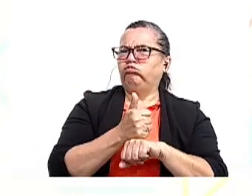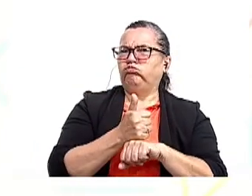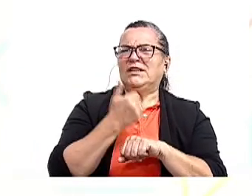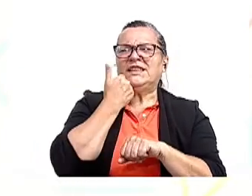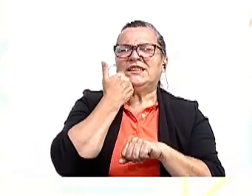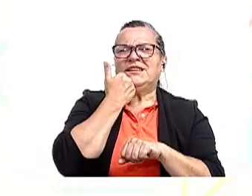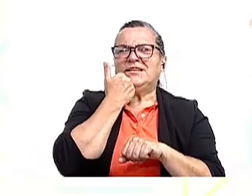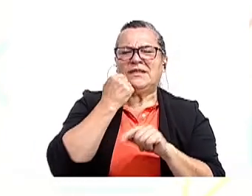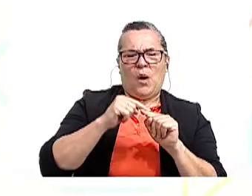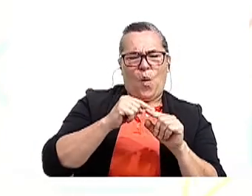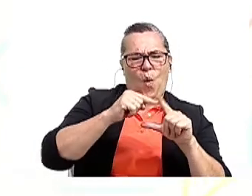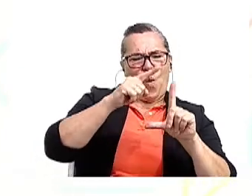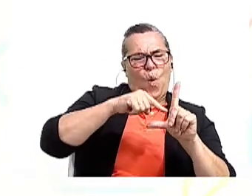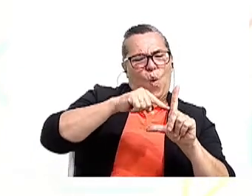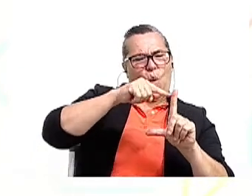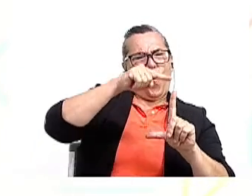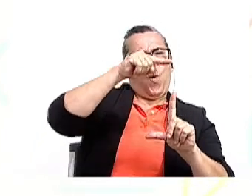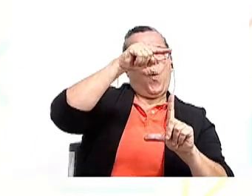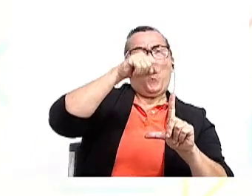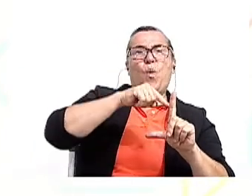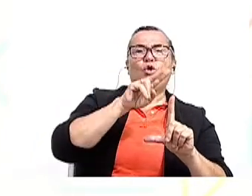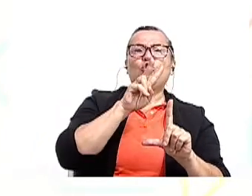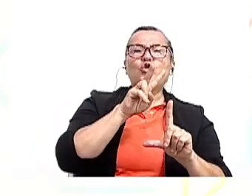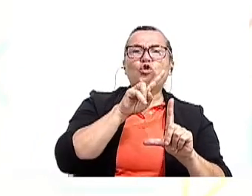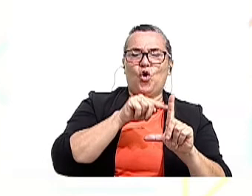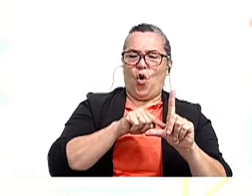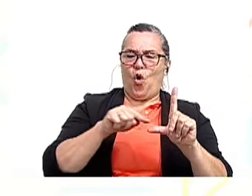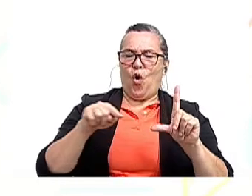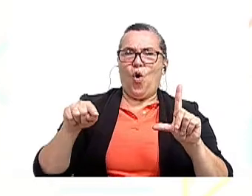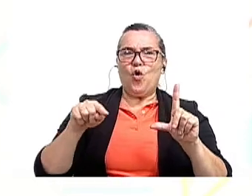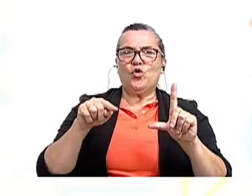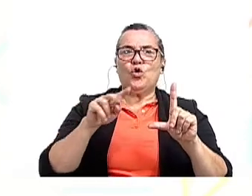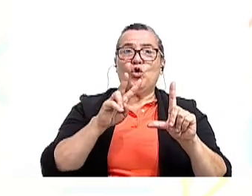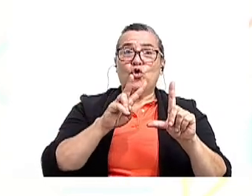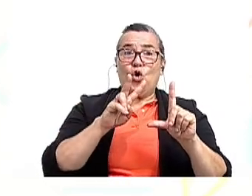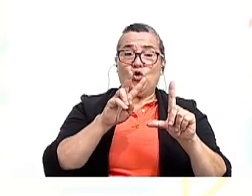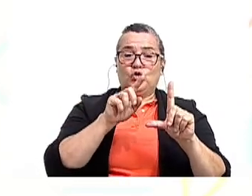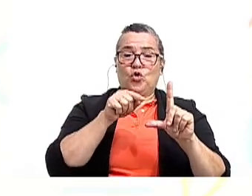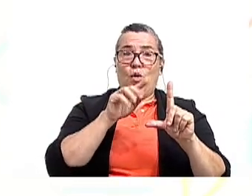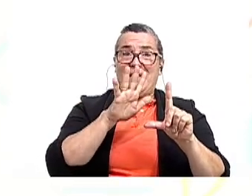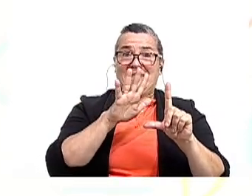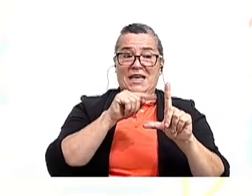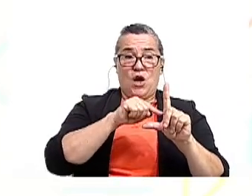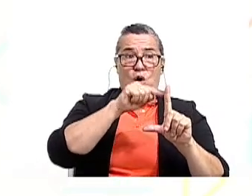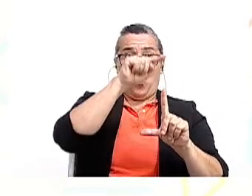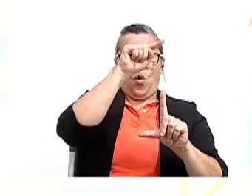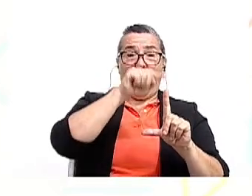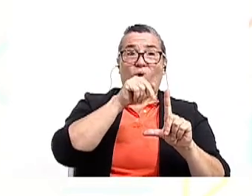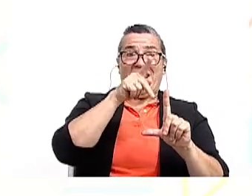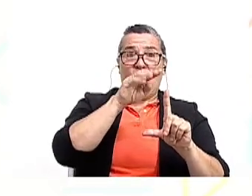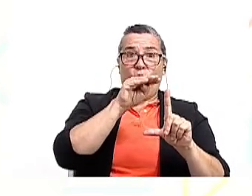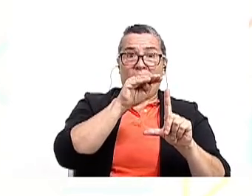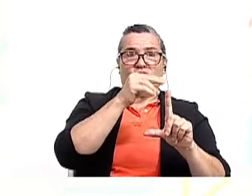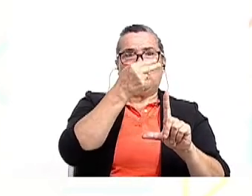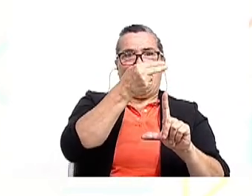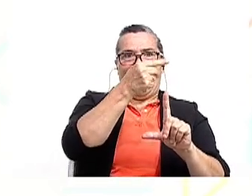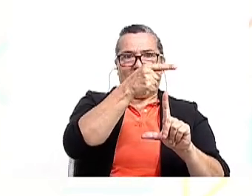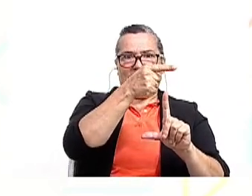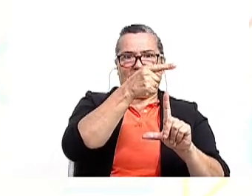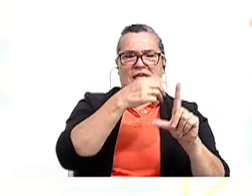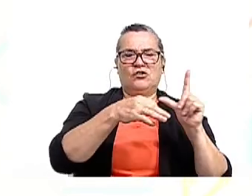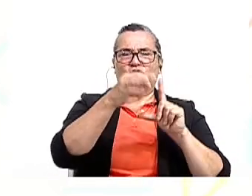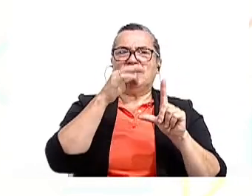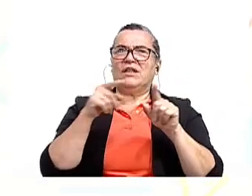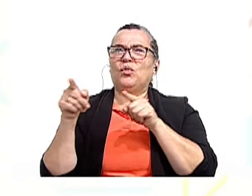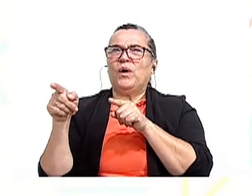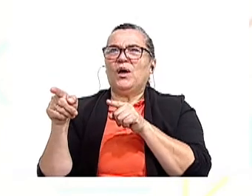a una altitud de 2,5 kilómetros. Como ya tenemos el valor de h, que es 2,5, vamos a ¿qué? A sustituirlo en